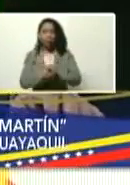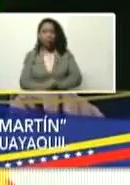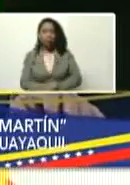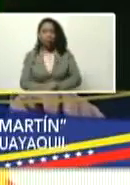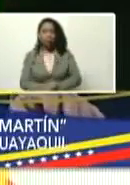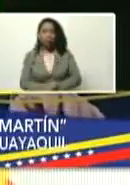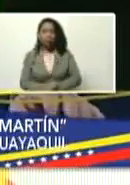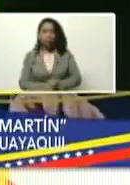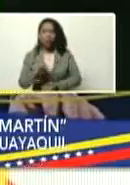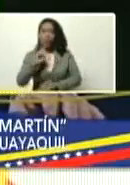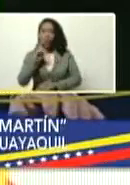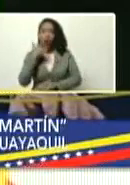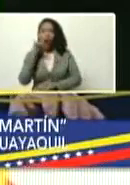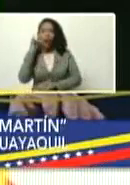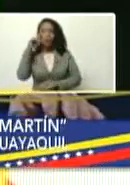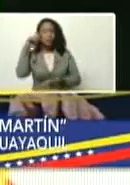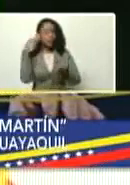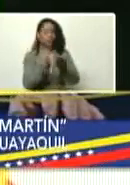no tuvo testigo.